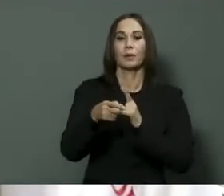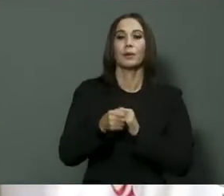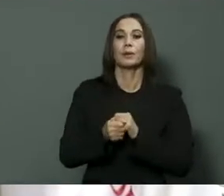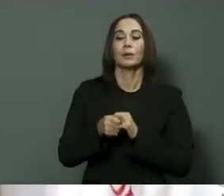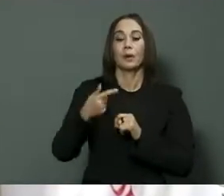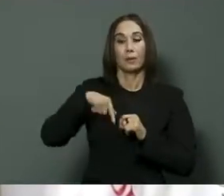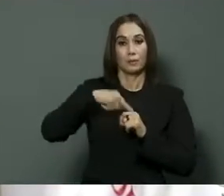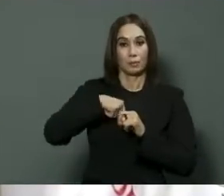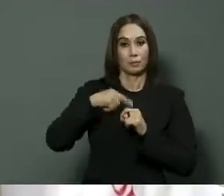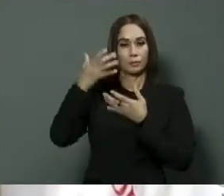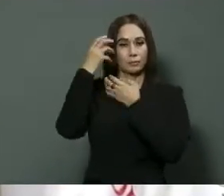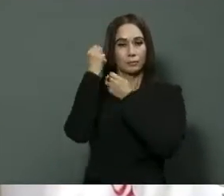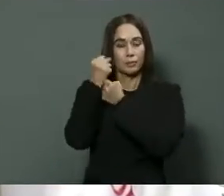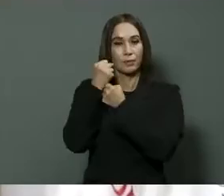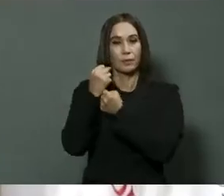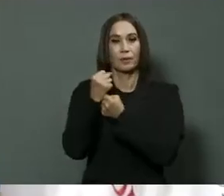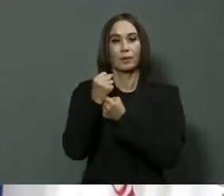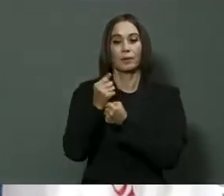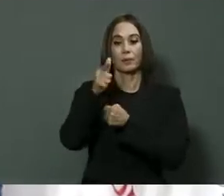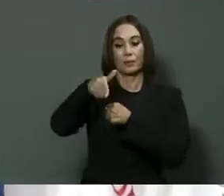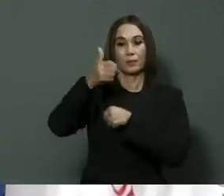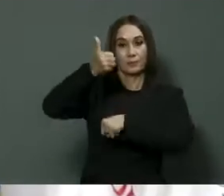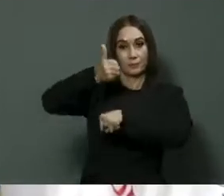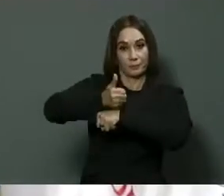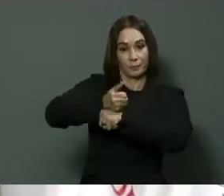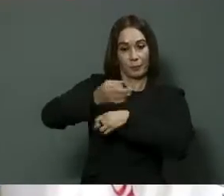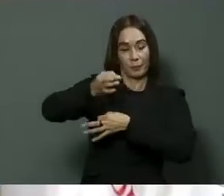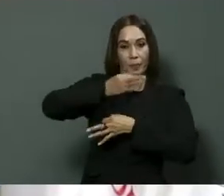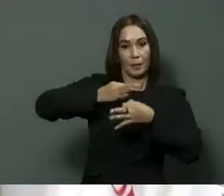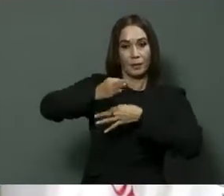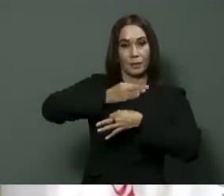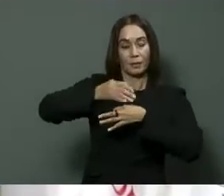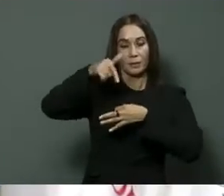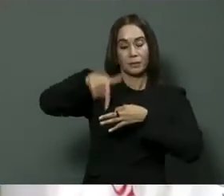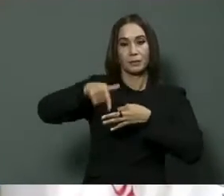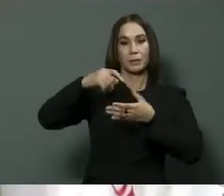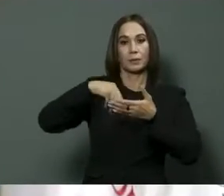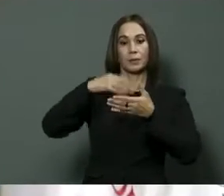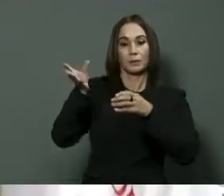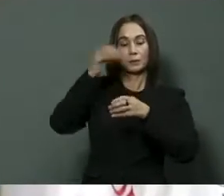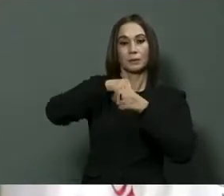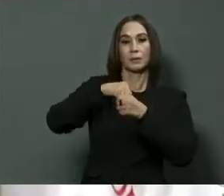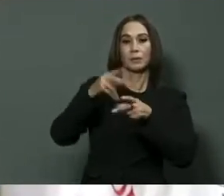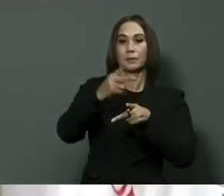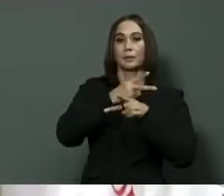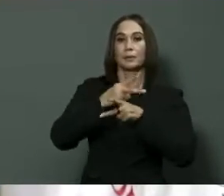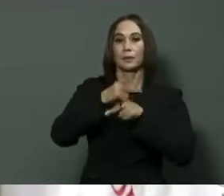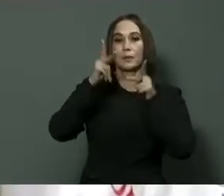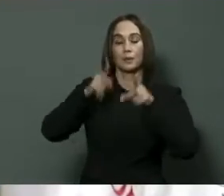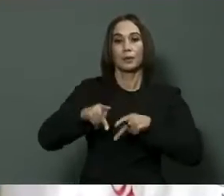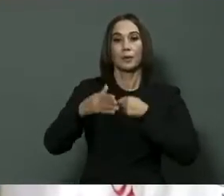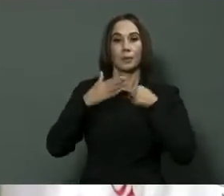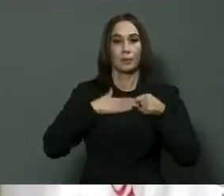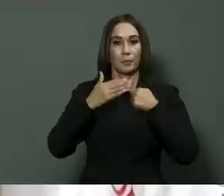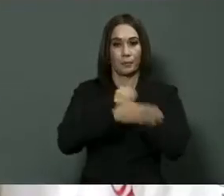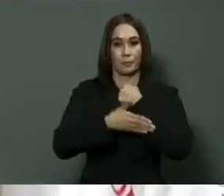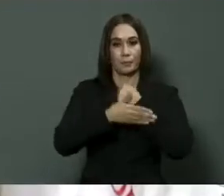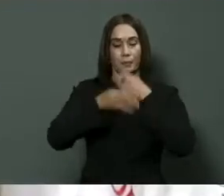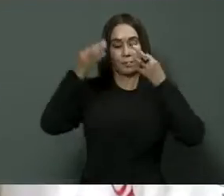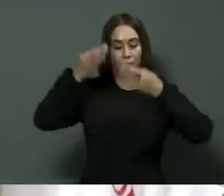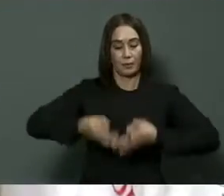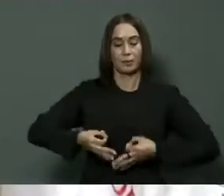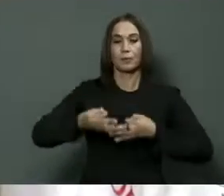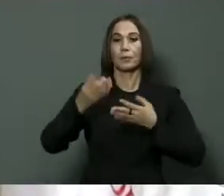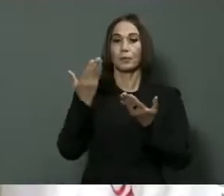Estamos confiados en que la implementación de esta Estrategia Integral de Seguridad Ciudadana, Mi País Seguro, en